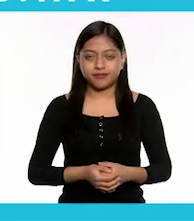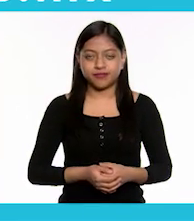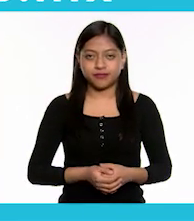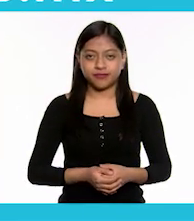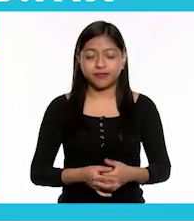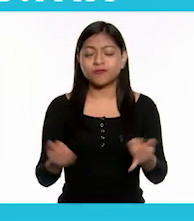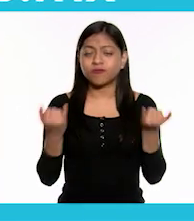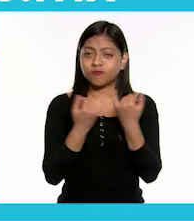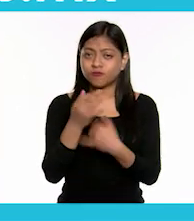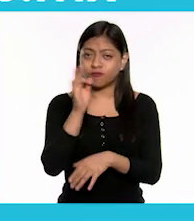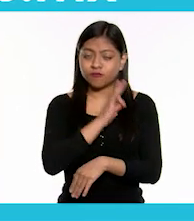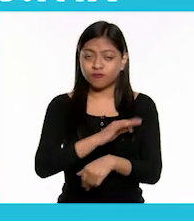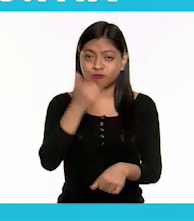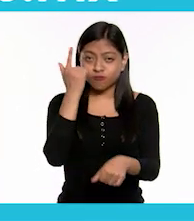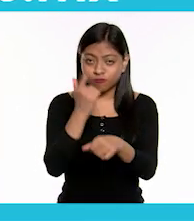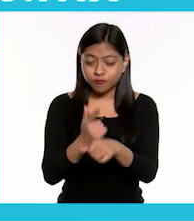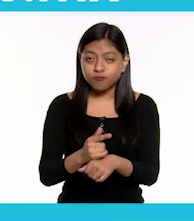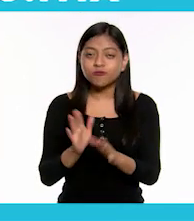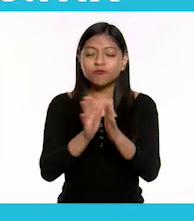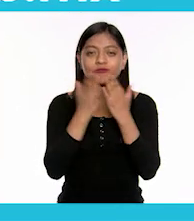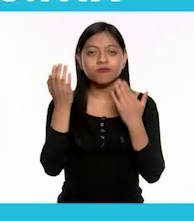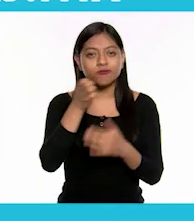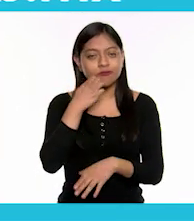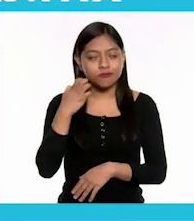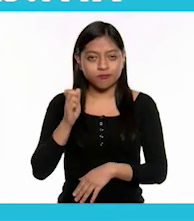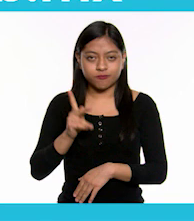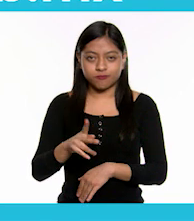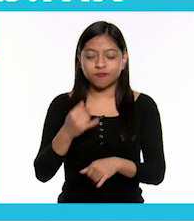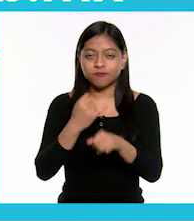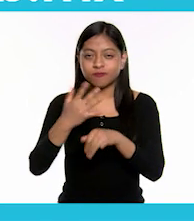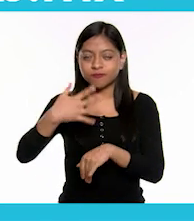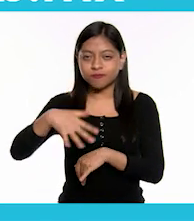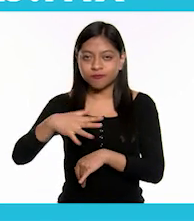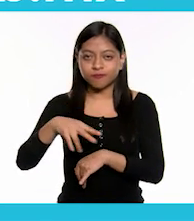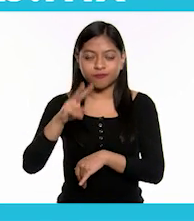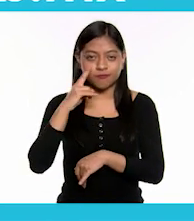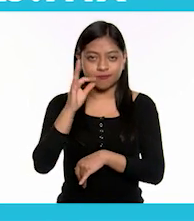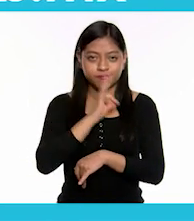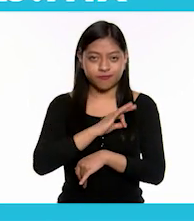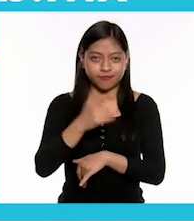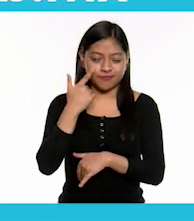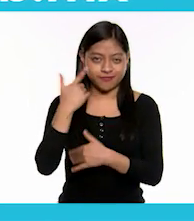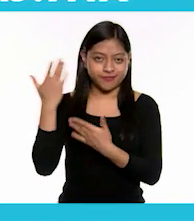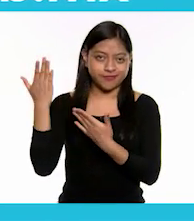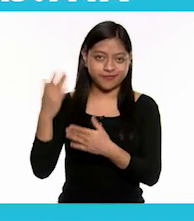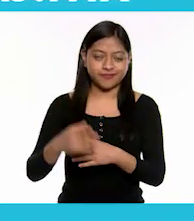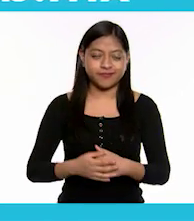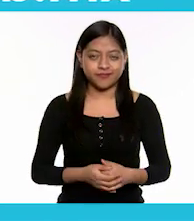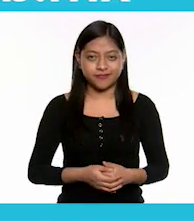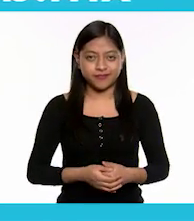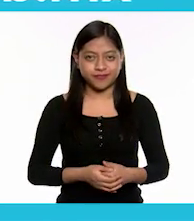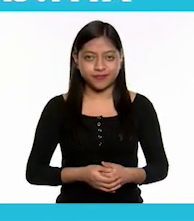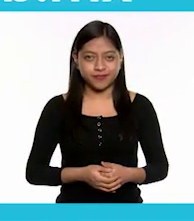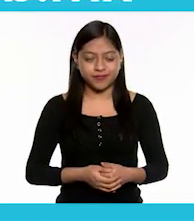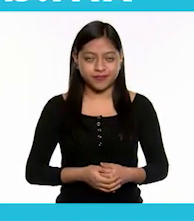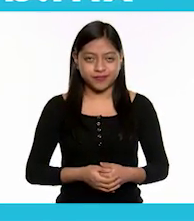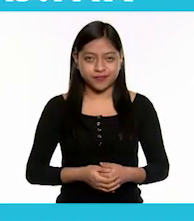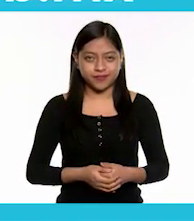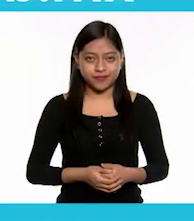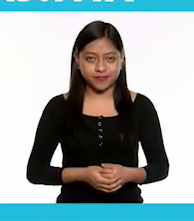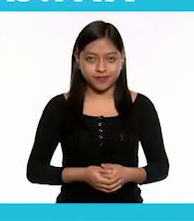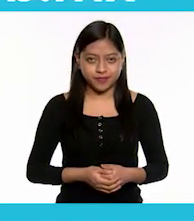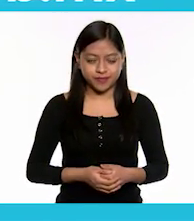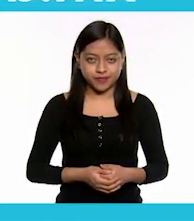también puedes encontrar los libros de texto en la página conaliteg punto 0 punto